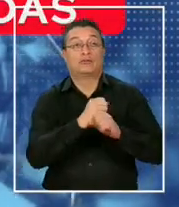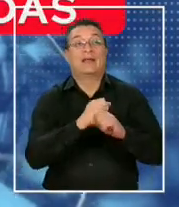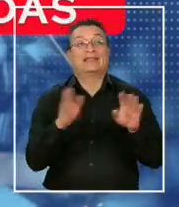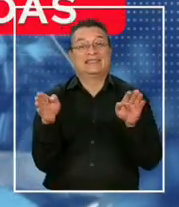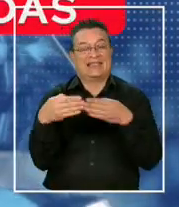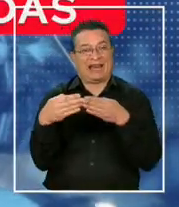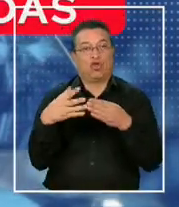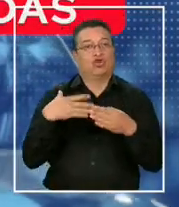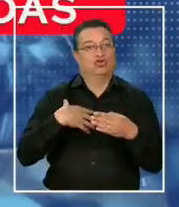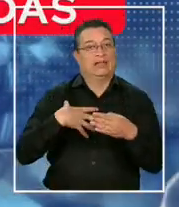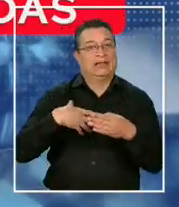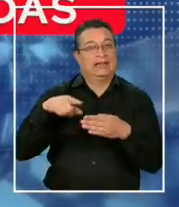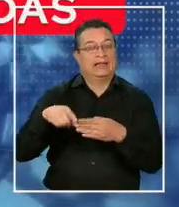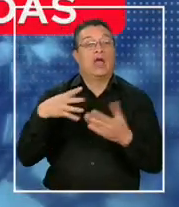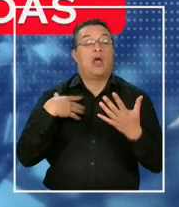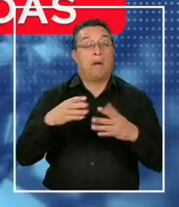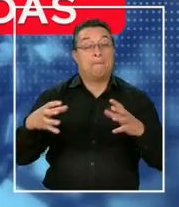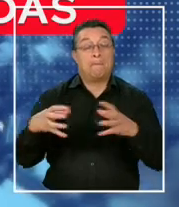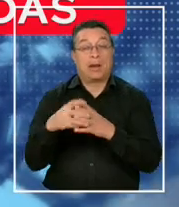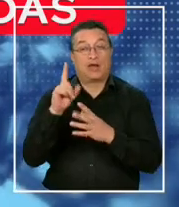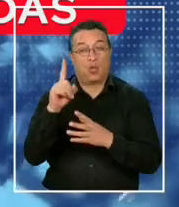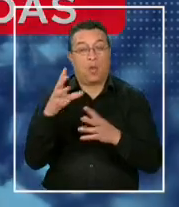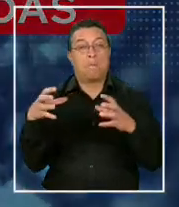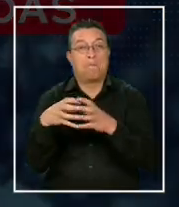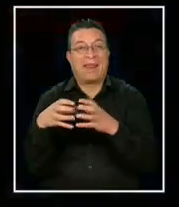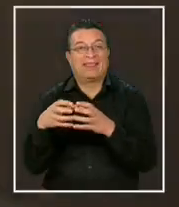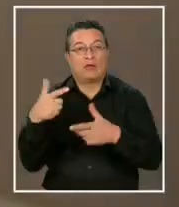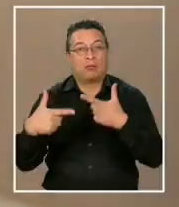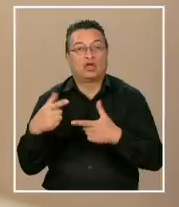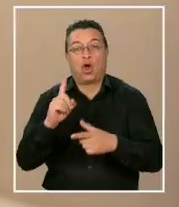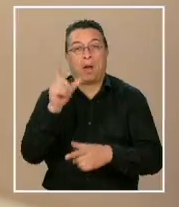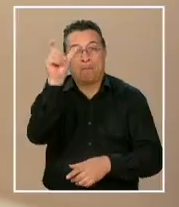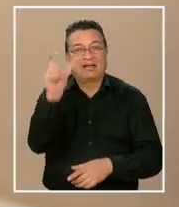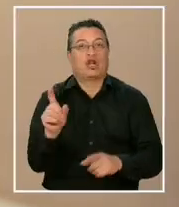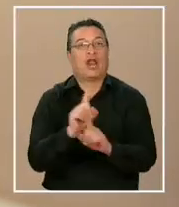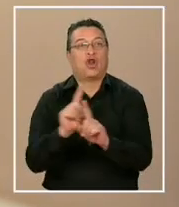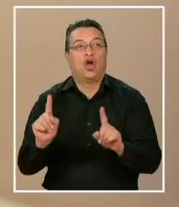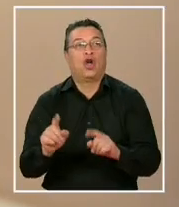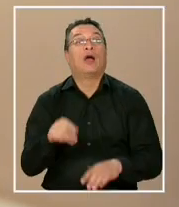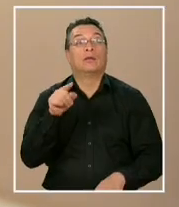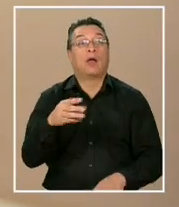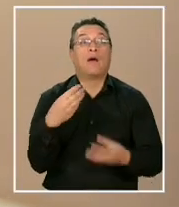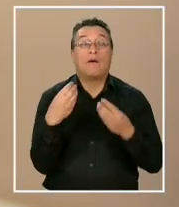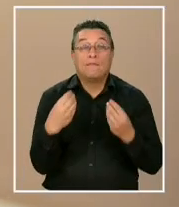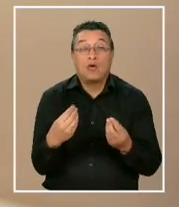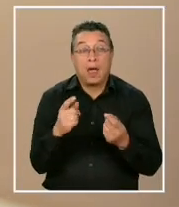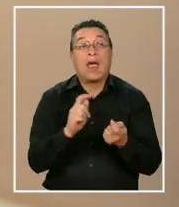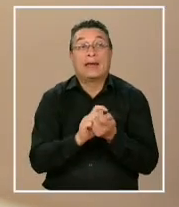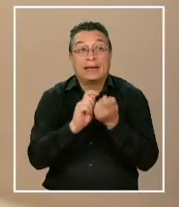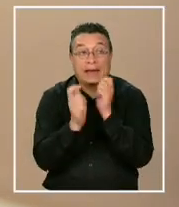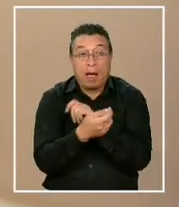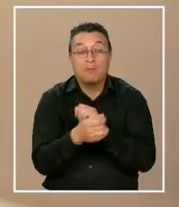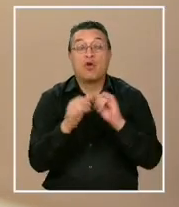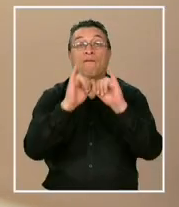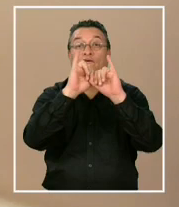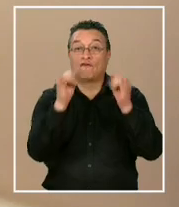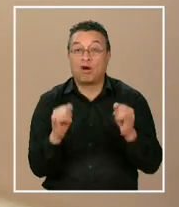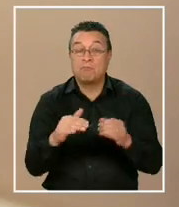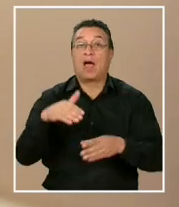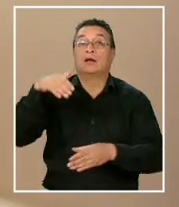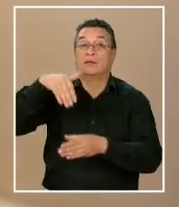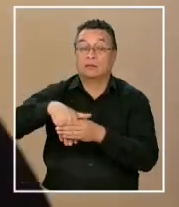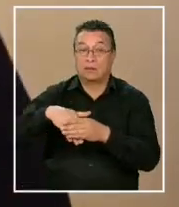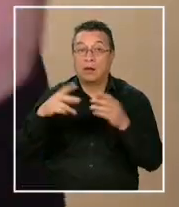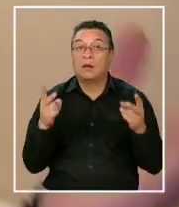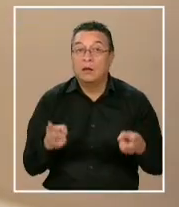decir, los electores van por un partido y no por una persona. Y acá yo creo que es importante que, si bien es un cambio en la forma electoral,